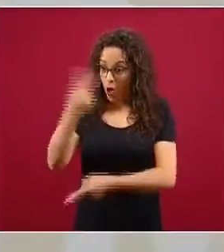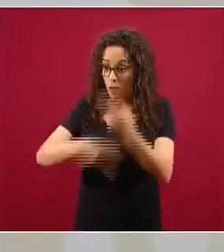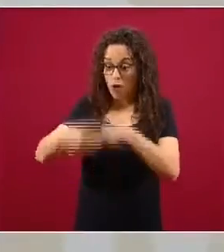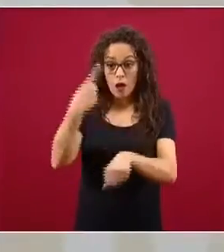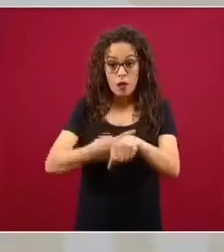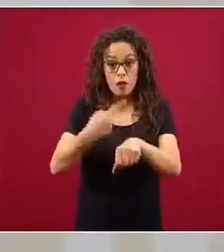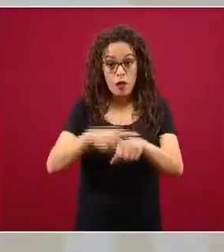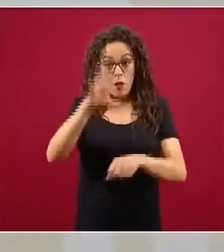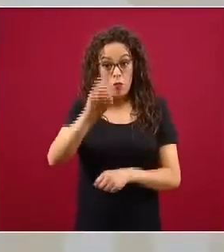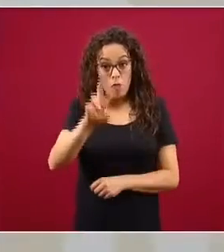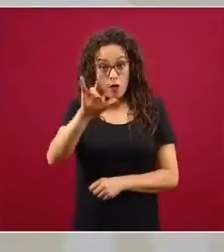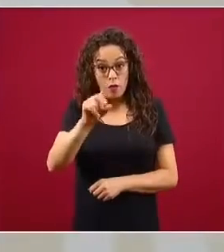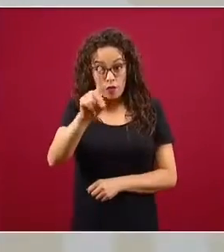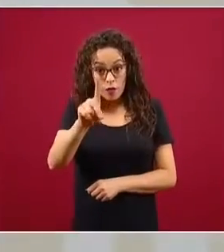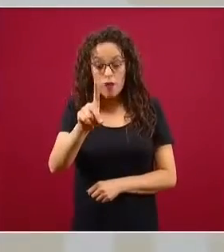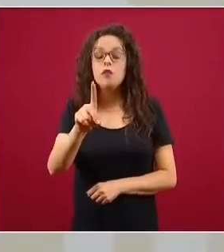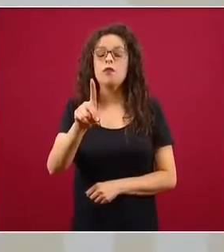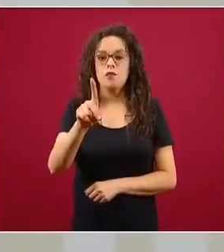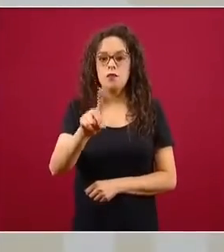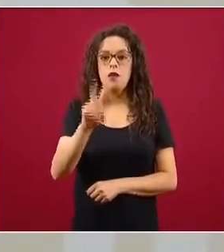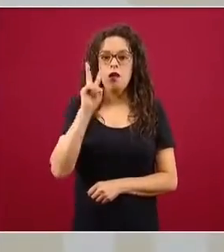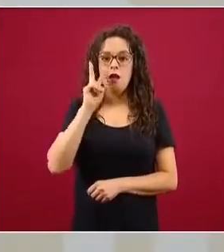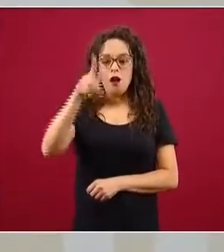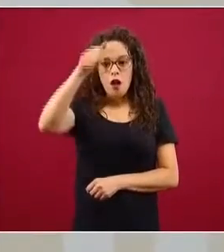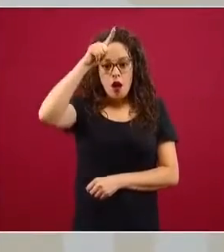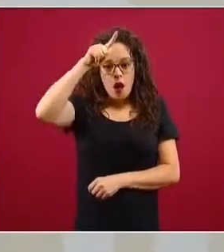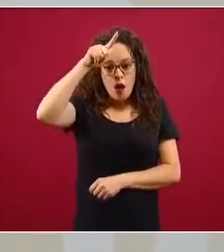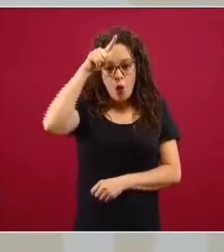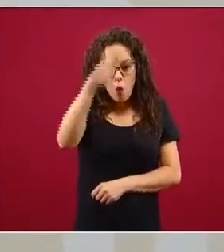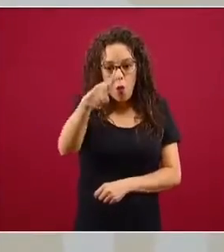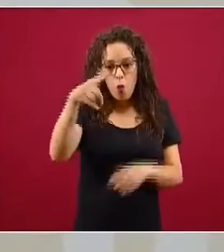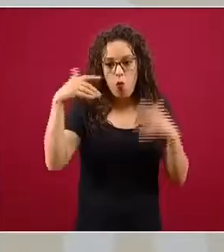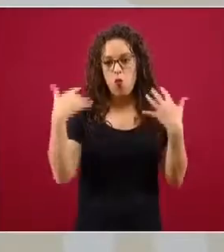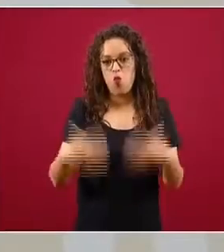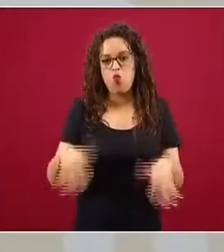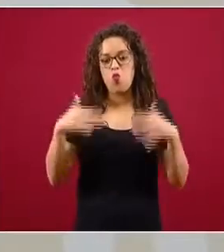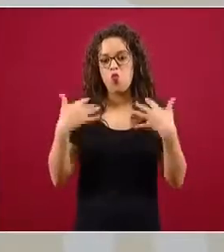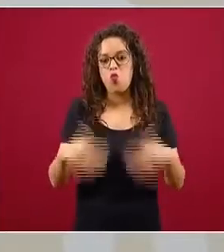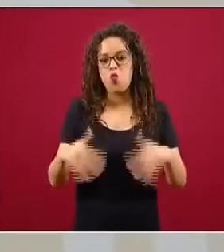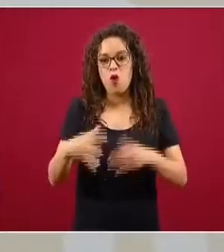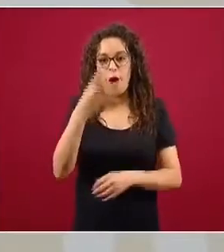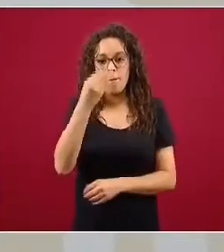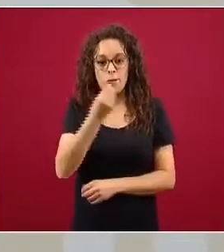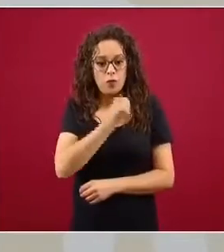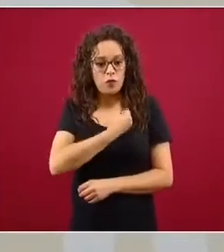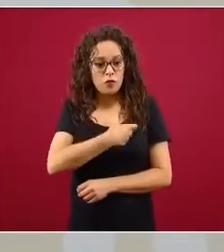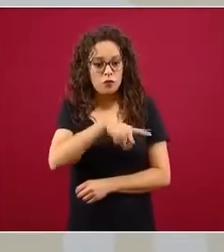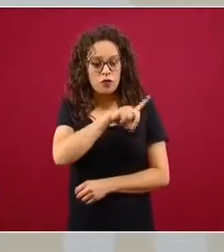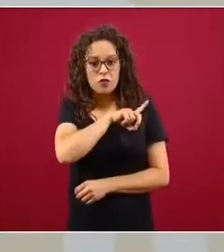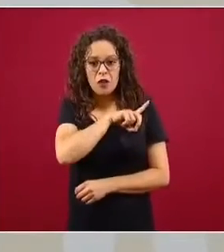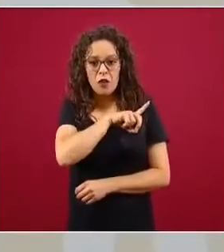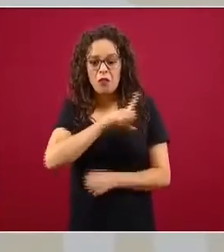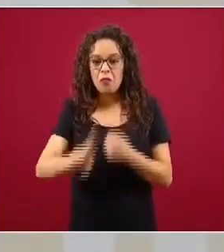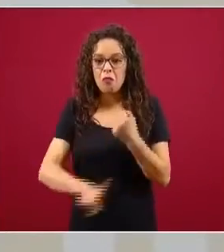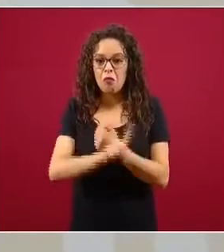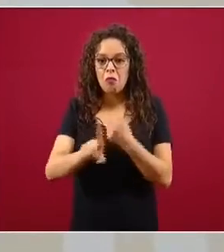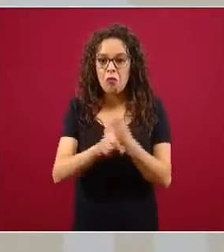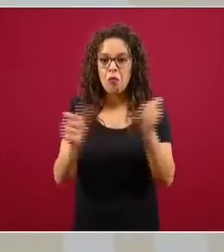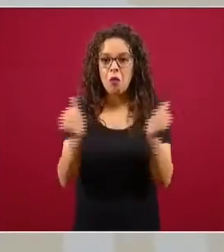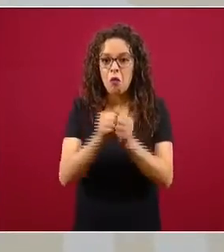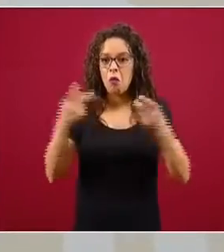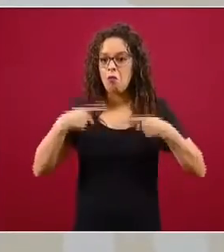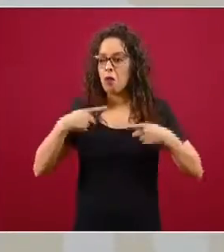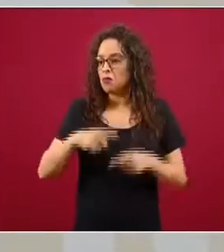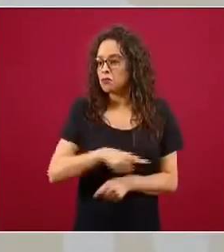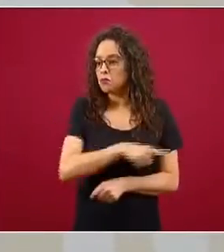el impacto de esta salud inadecuada, salud deteriorada que tenía el país en estas enfermedades